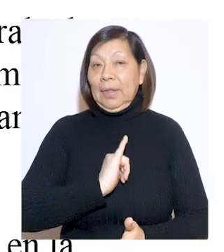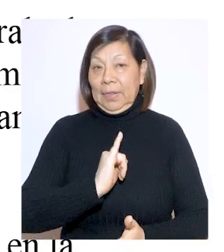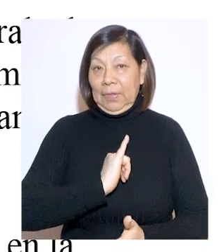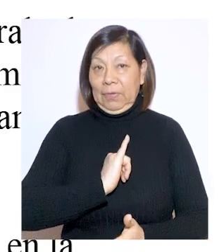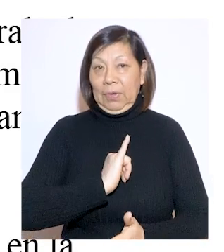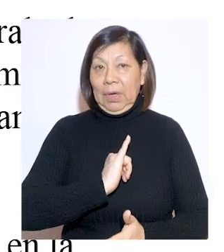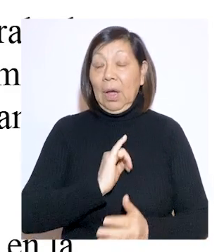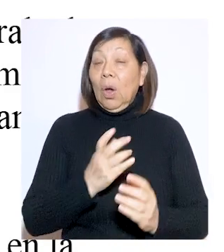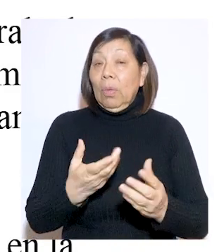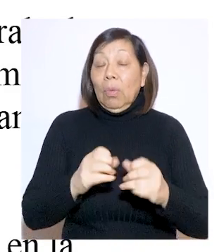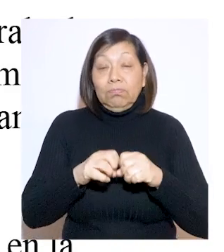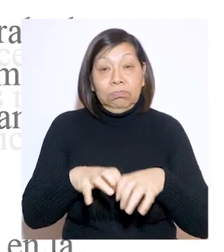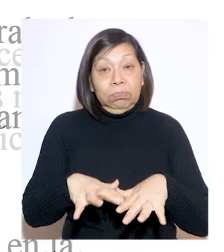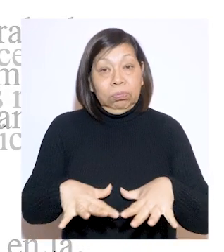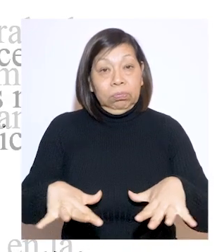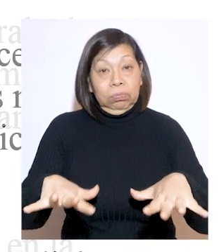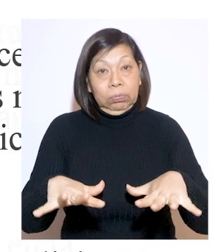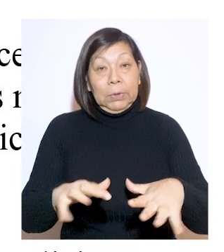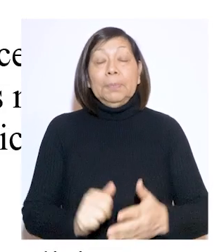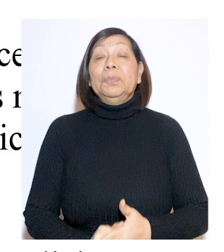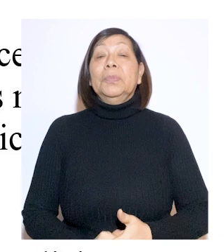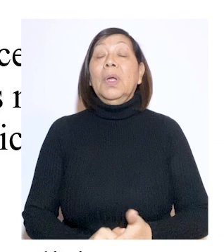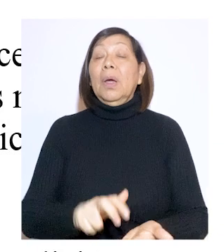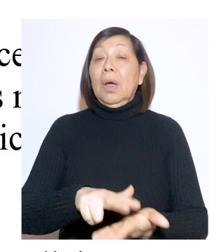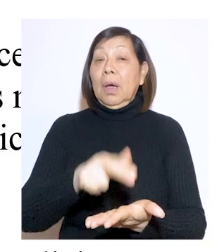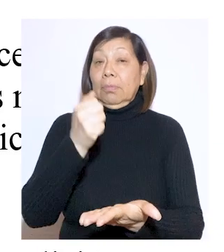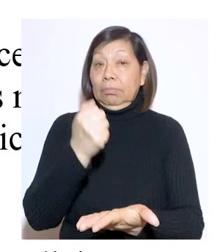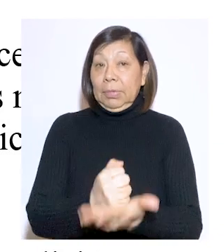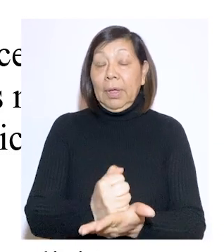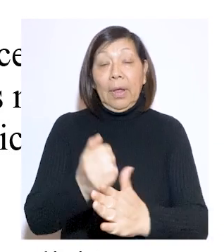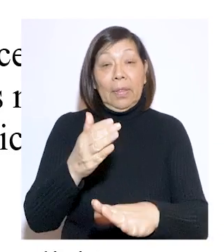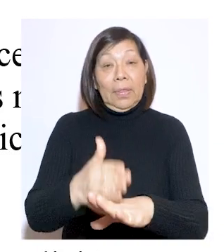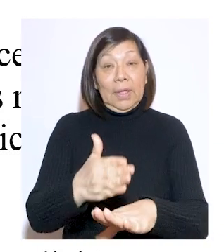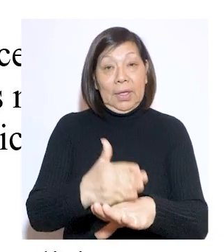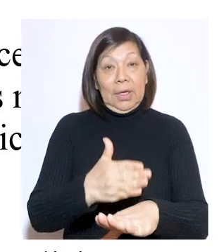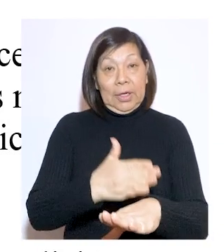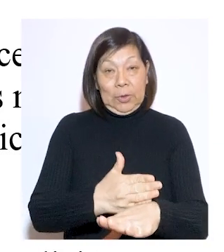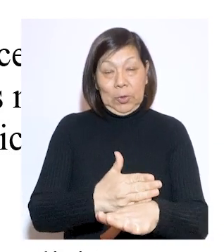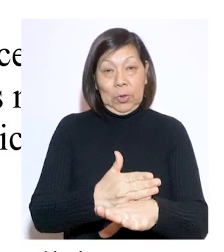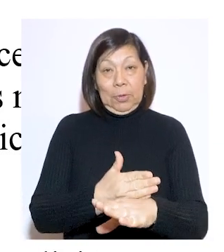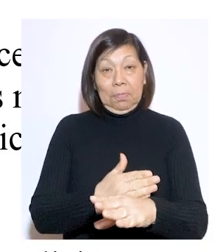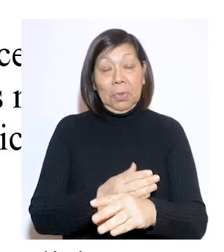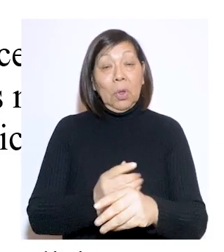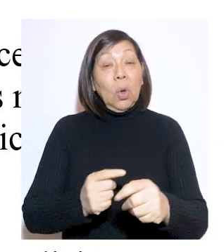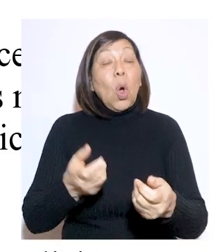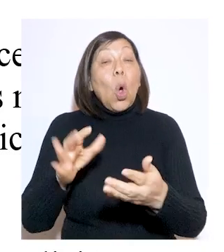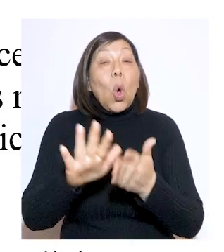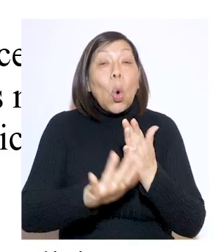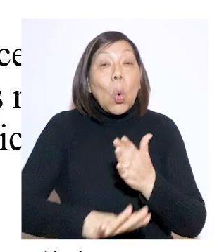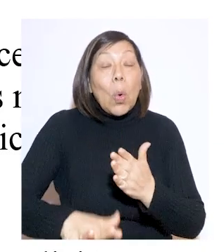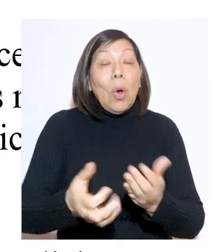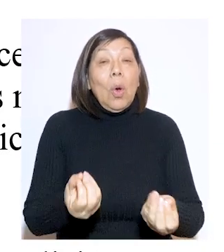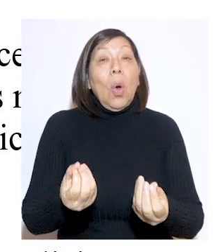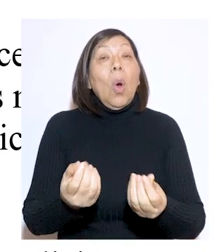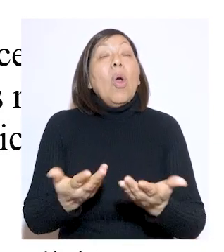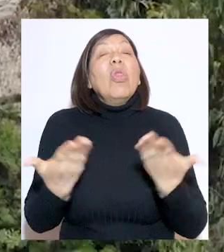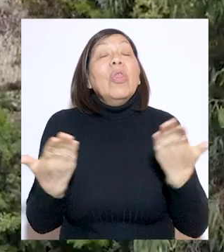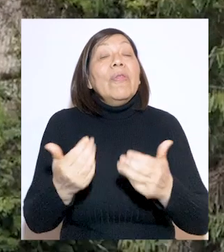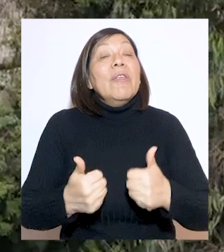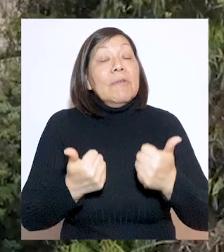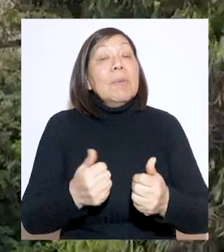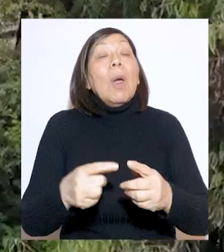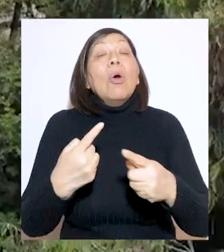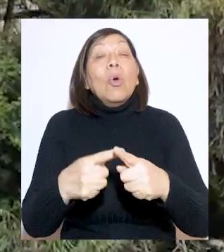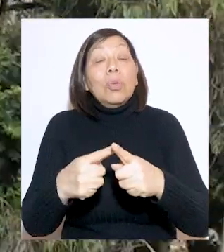áreas urbanas y de expansión urbana, aprobar el plan de desarrollo urbano, el esquema de zonificación de áreas urbanas y